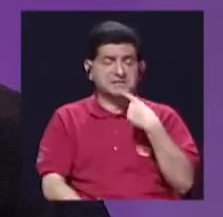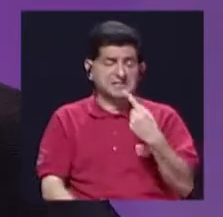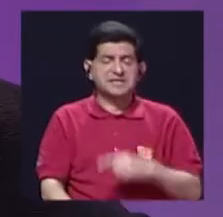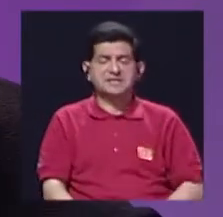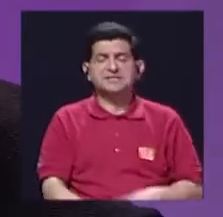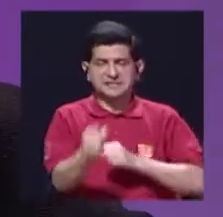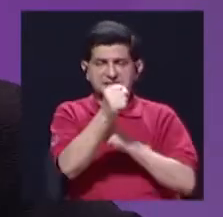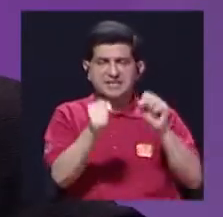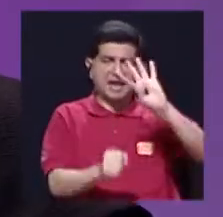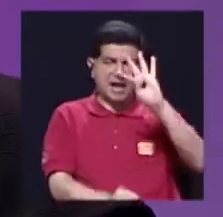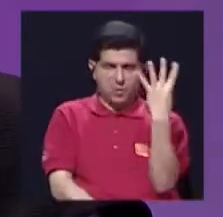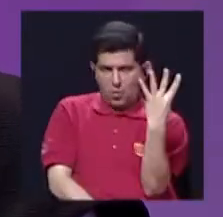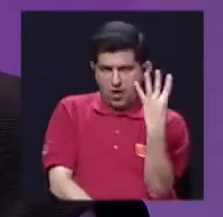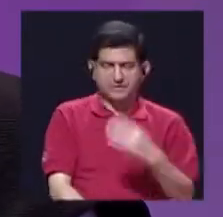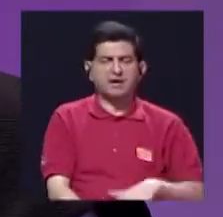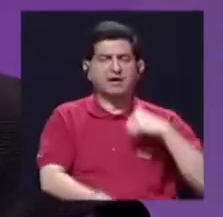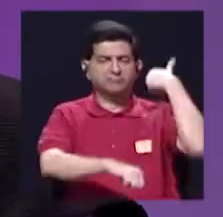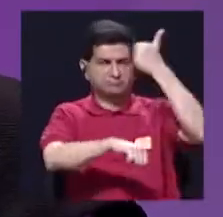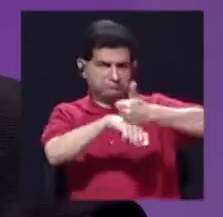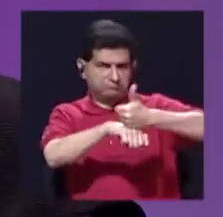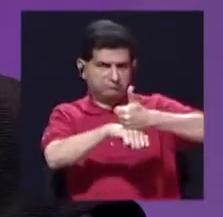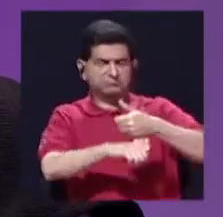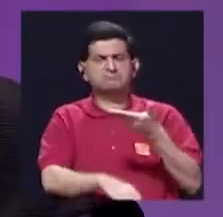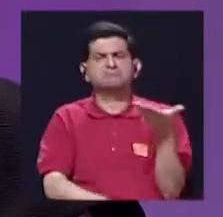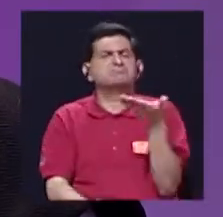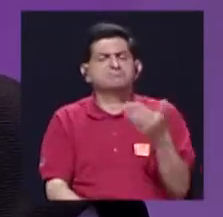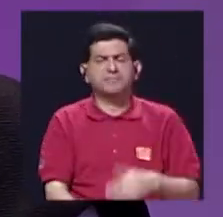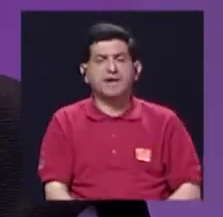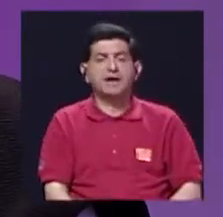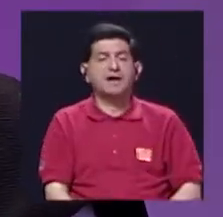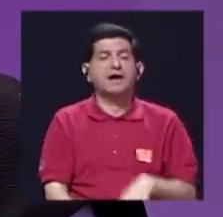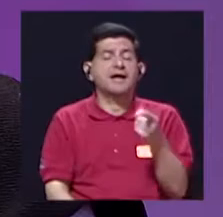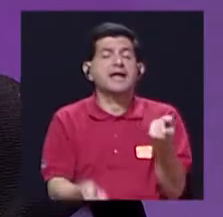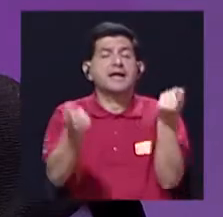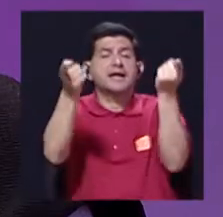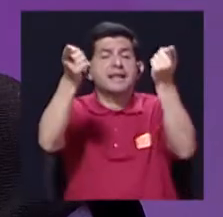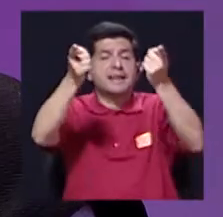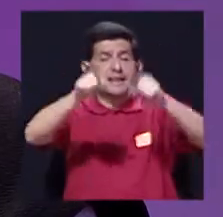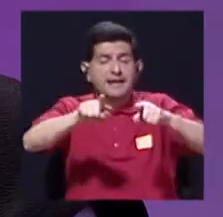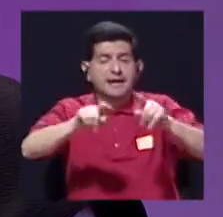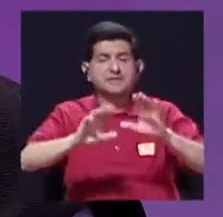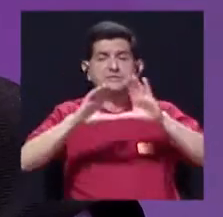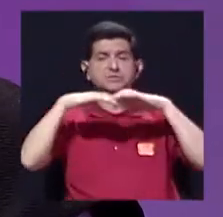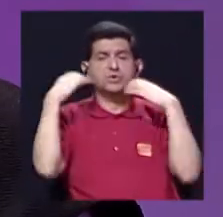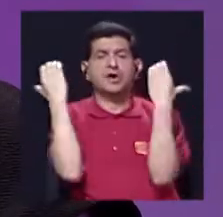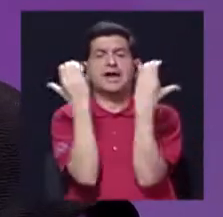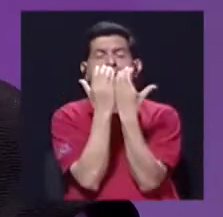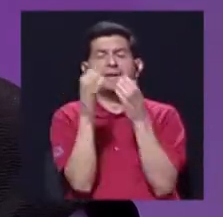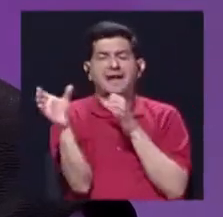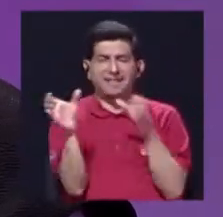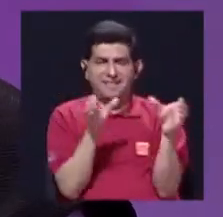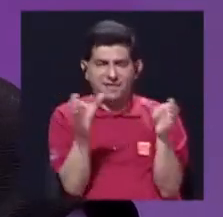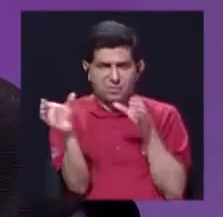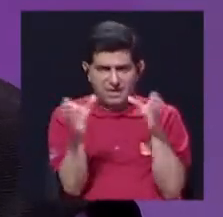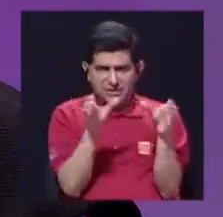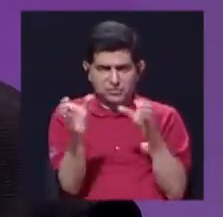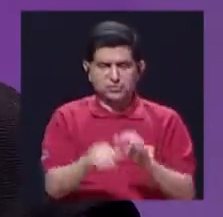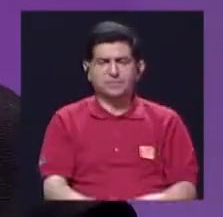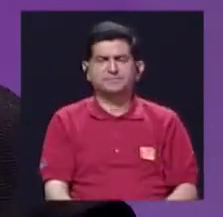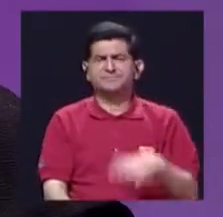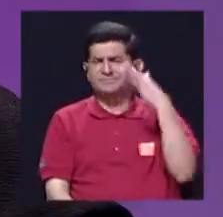Cuarta, establece para la Cámara de Comercio. Entonces,